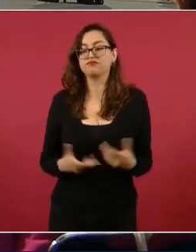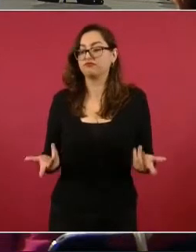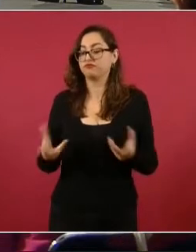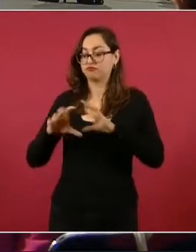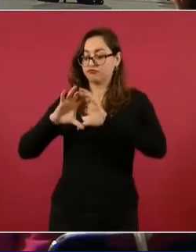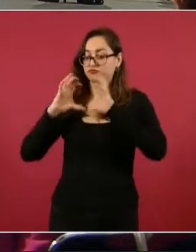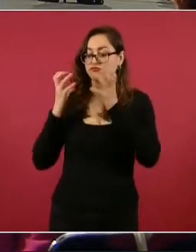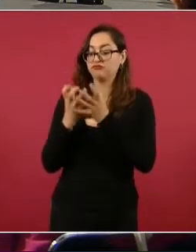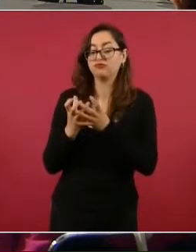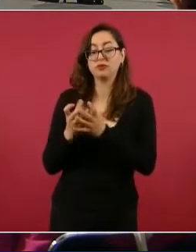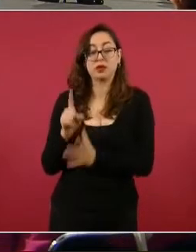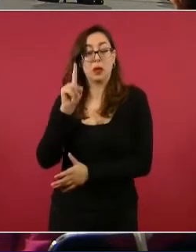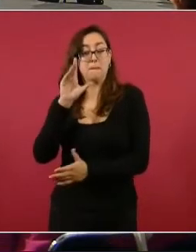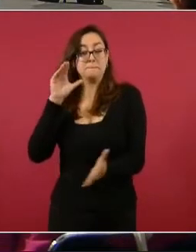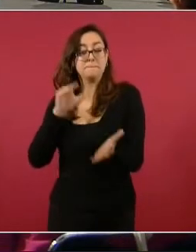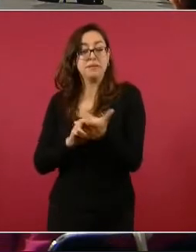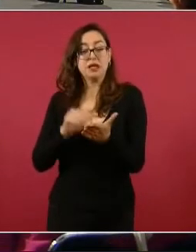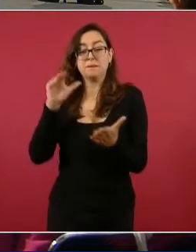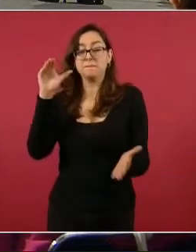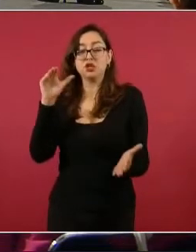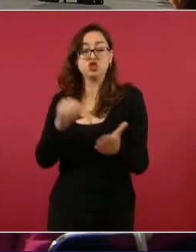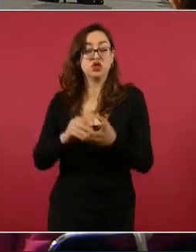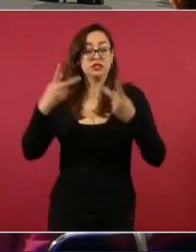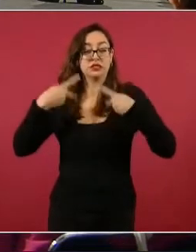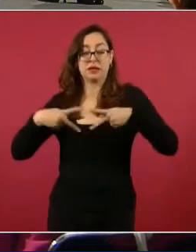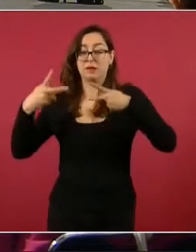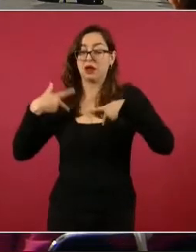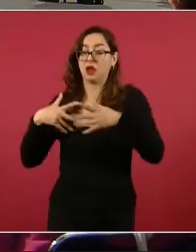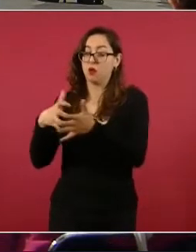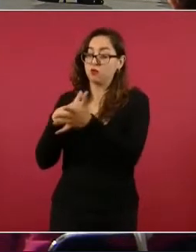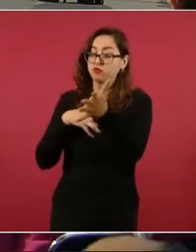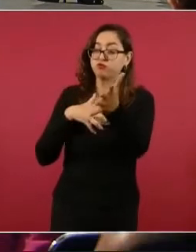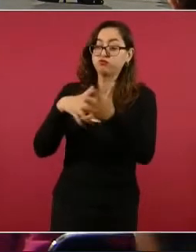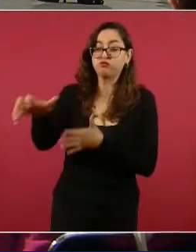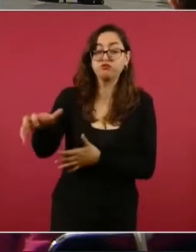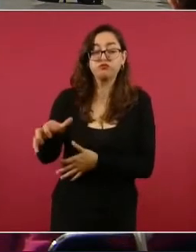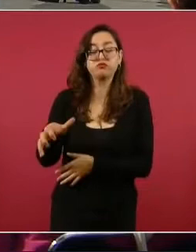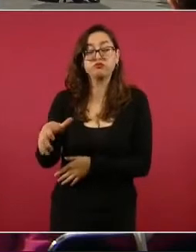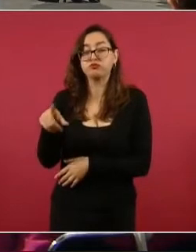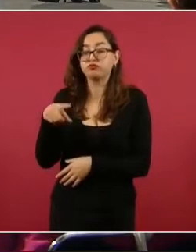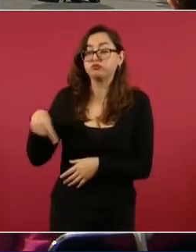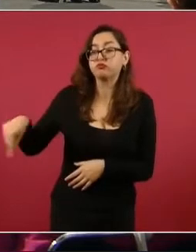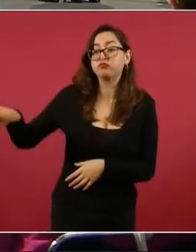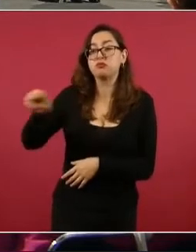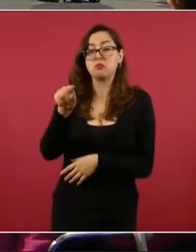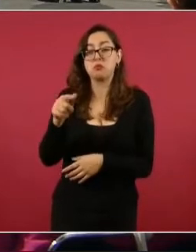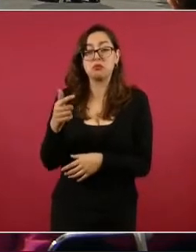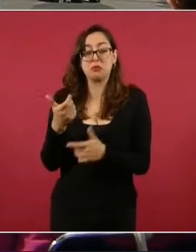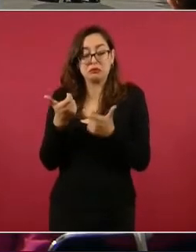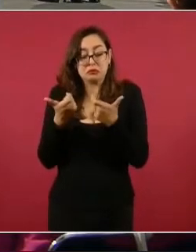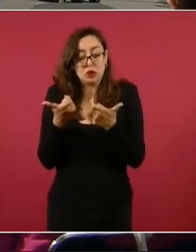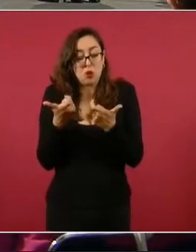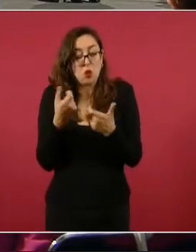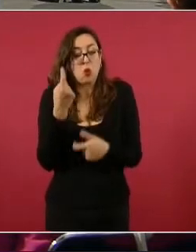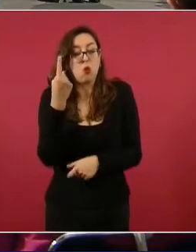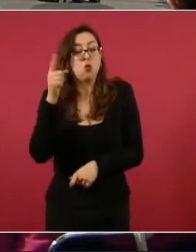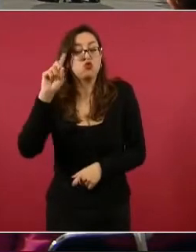$1 diario. Pues eso no lo